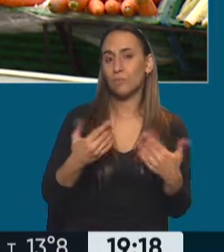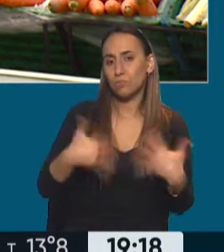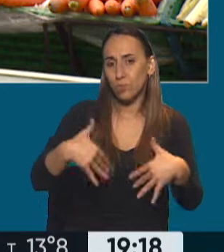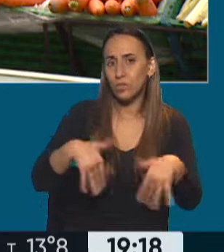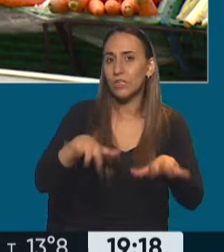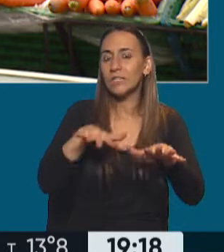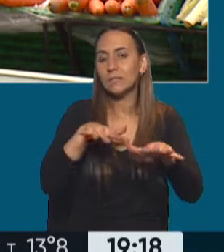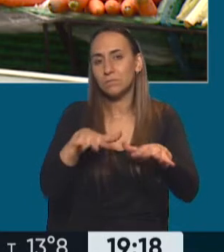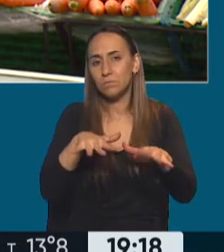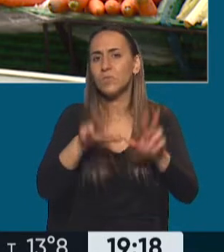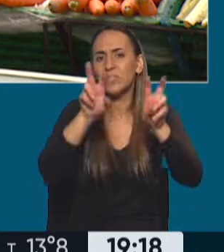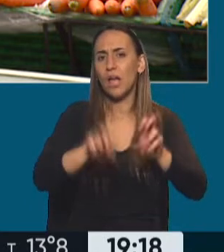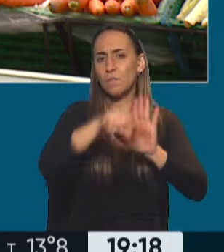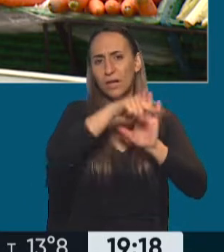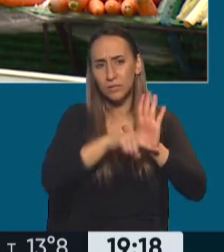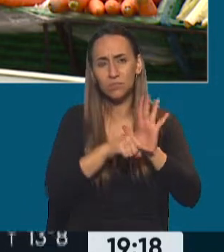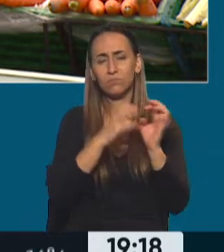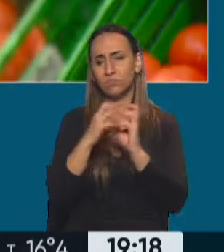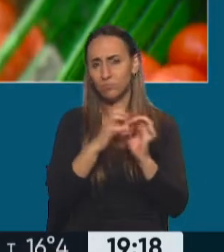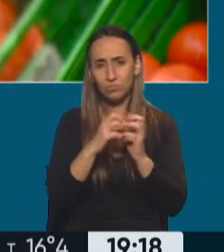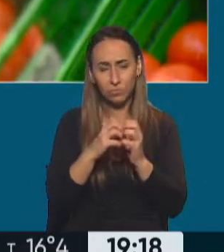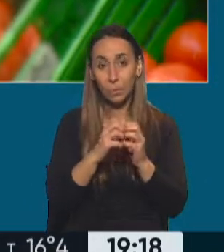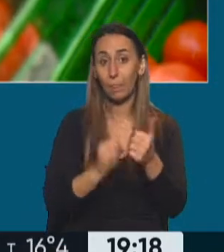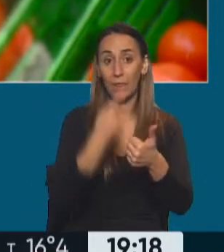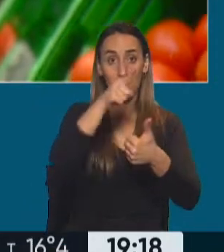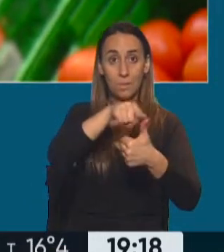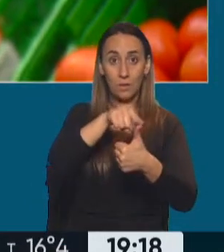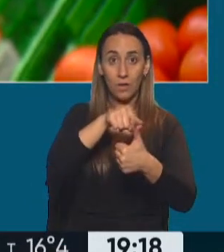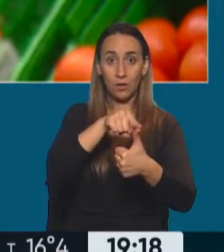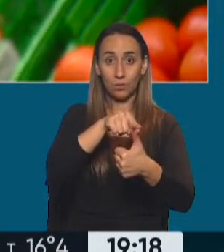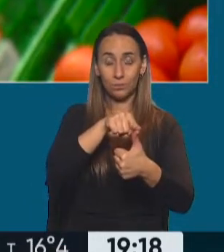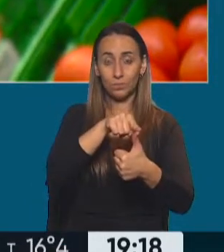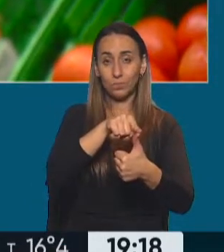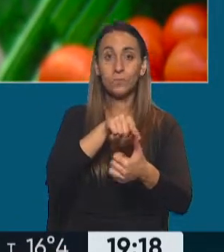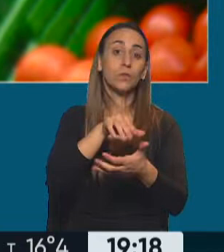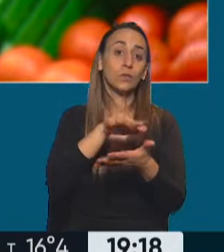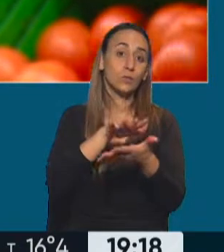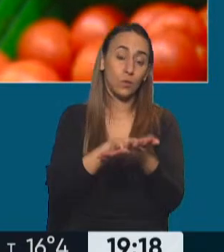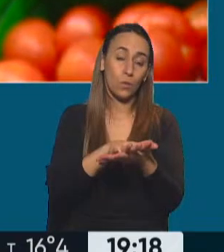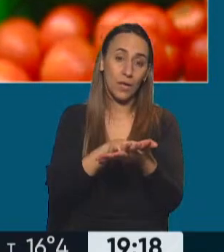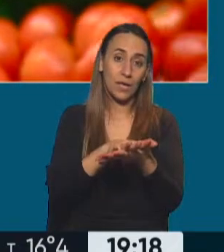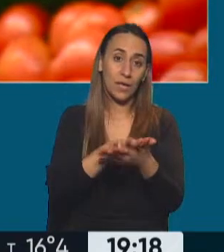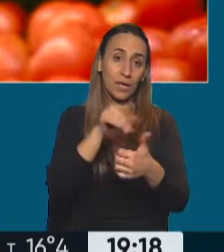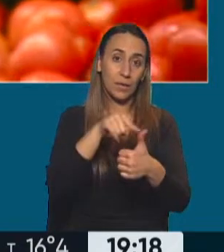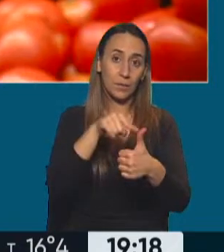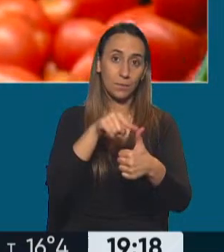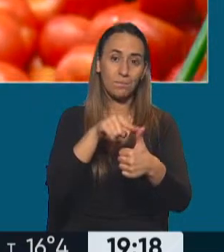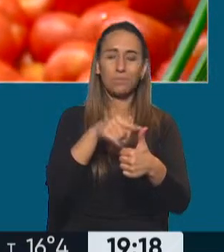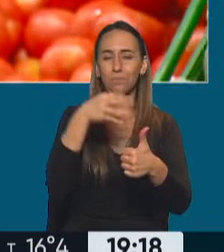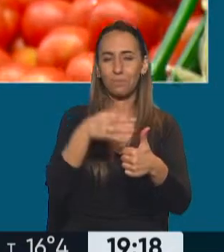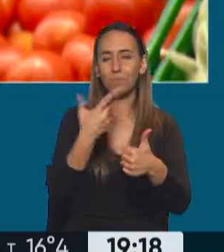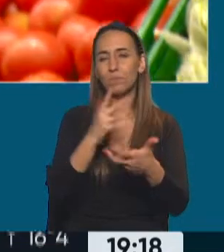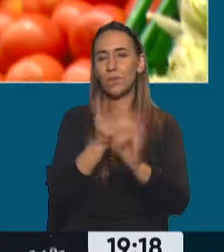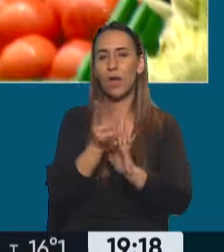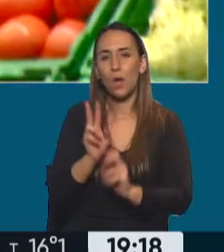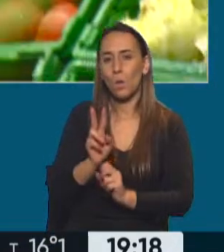tratado en estas diversas reuniones. La primera de ellas tiene que ver con la implementación y el, mejor dicho, el cuidado,